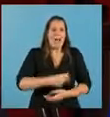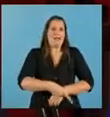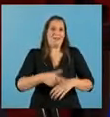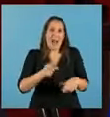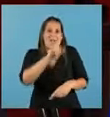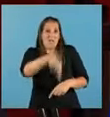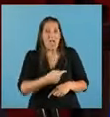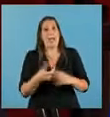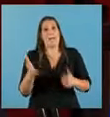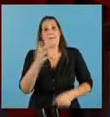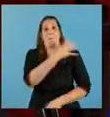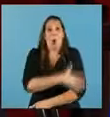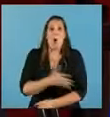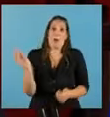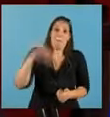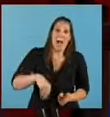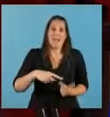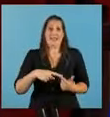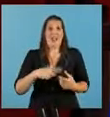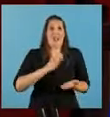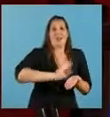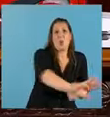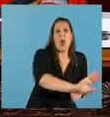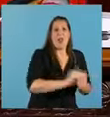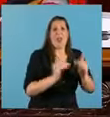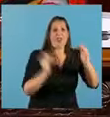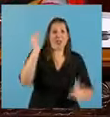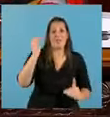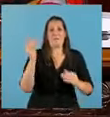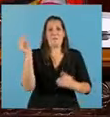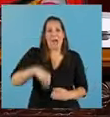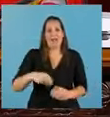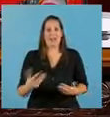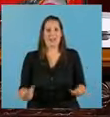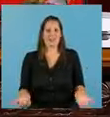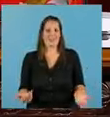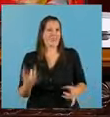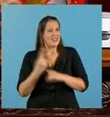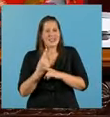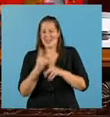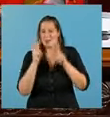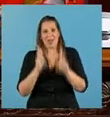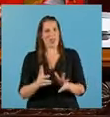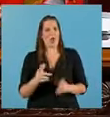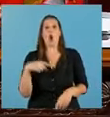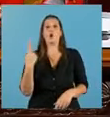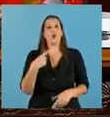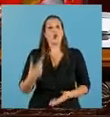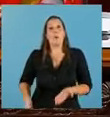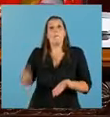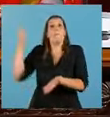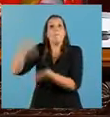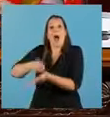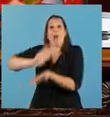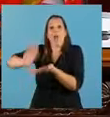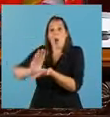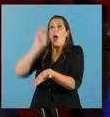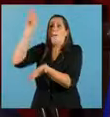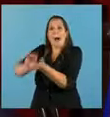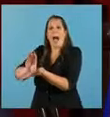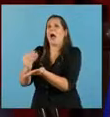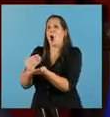a más desigualdad, a más exclusión. Lo he dicho siempre, no vamos a pagar la deuda a costa del hambre y la